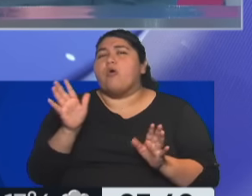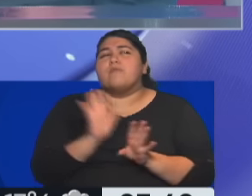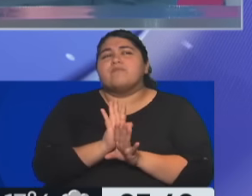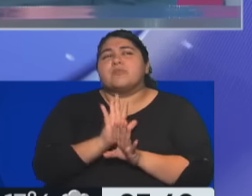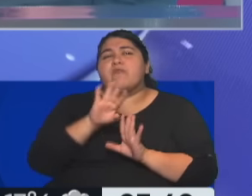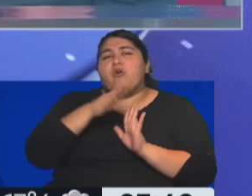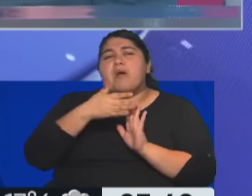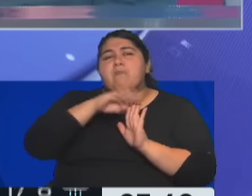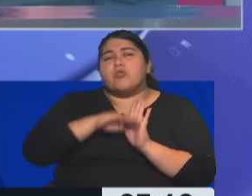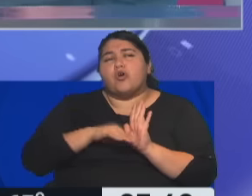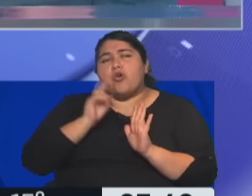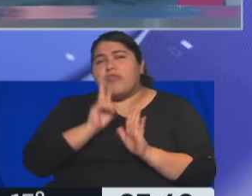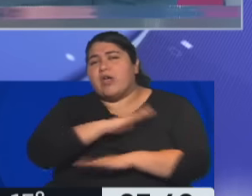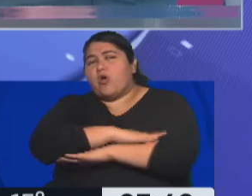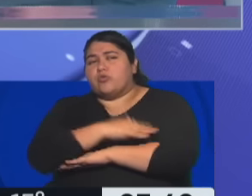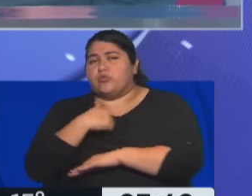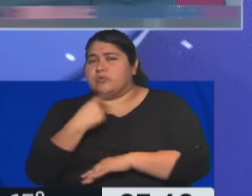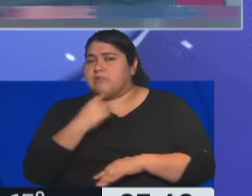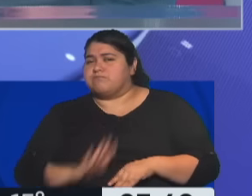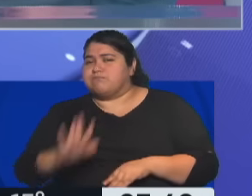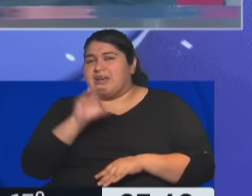comportamiento en esa lectura que hace Rusia.